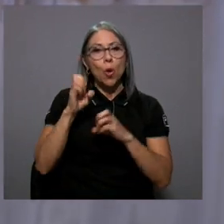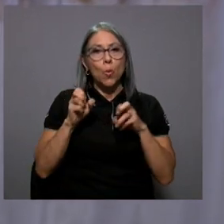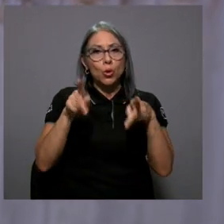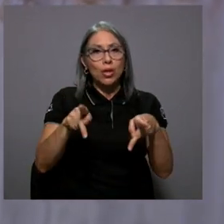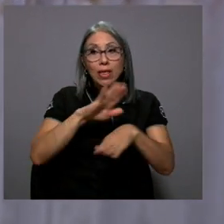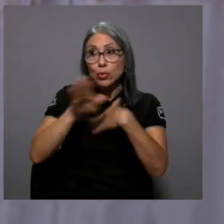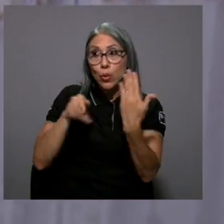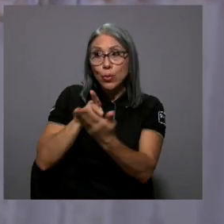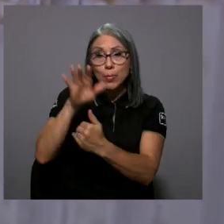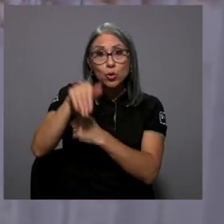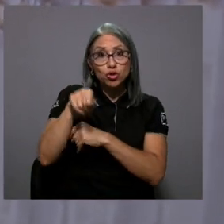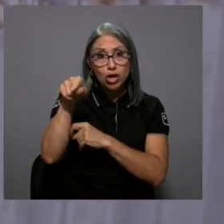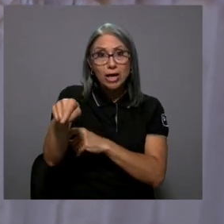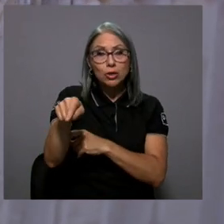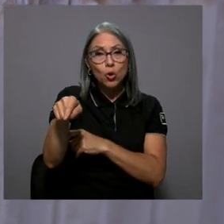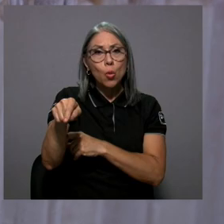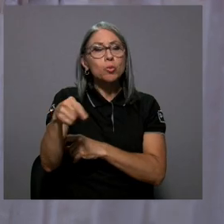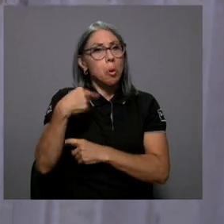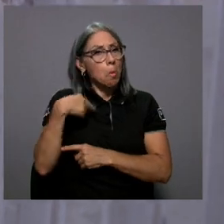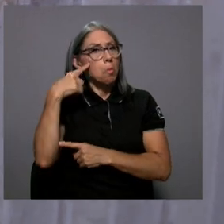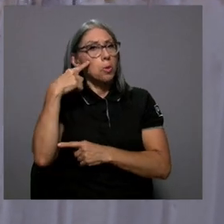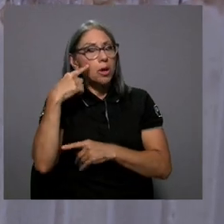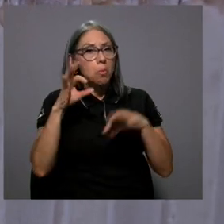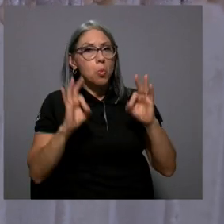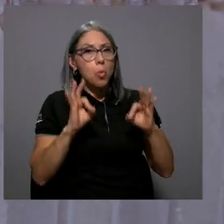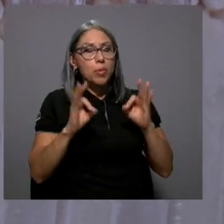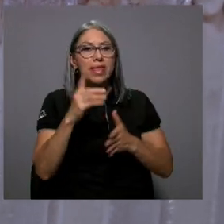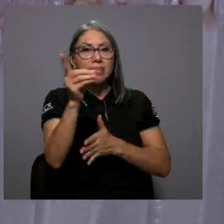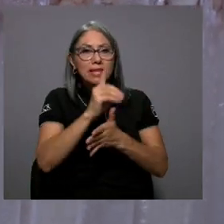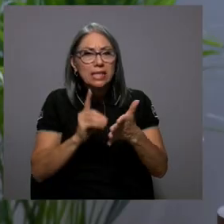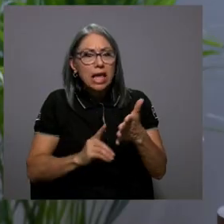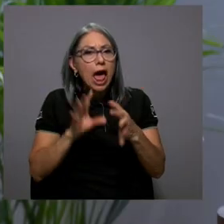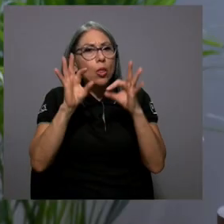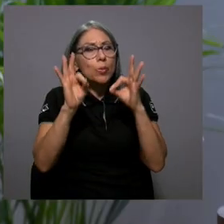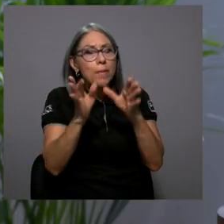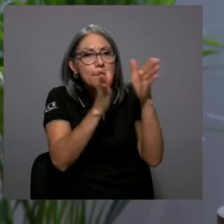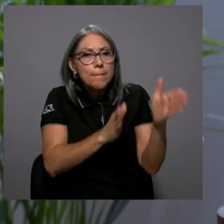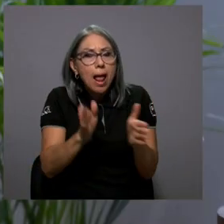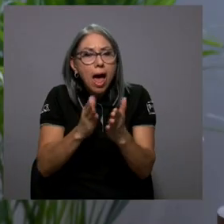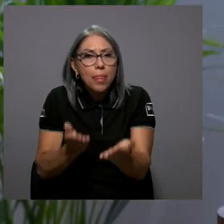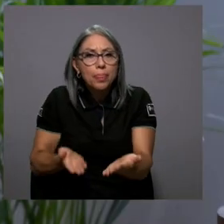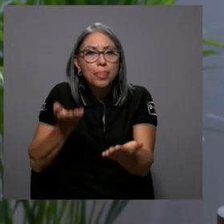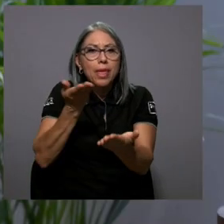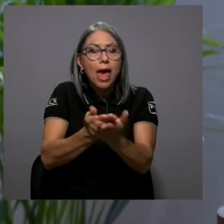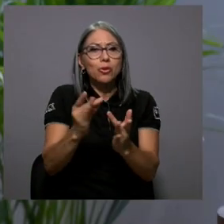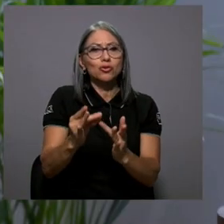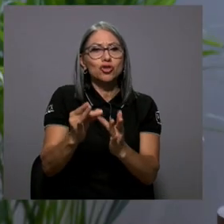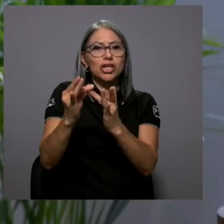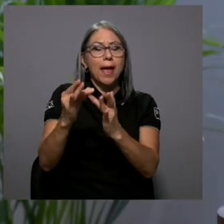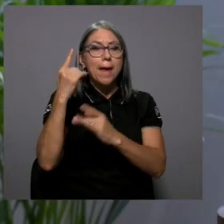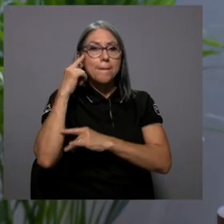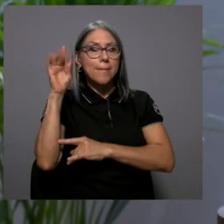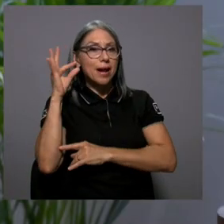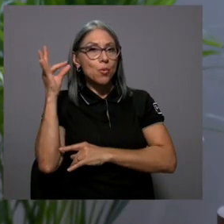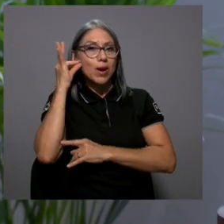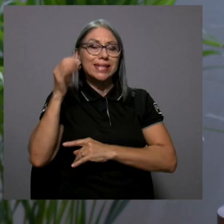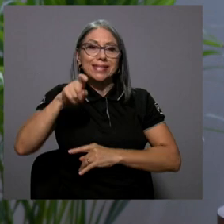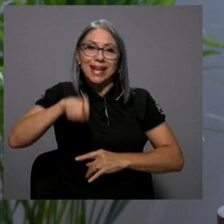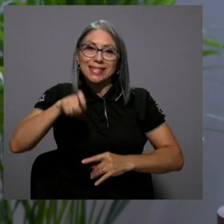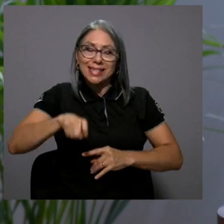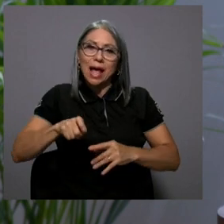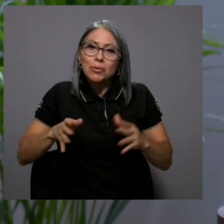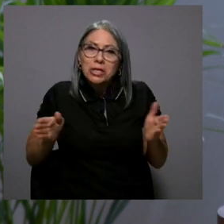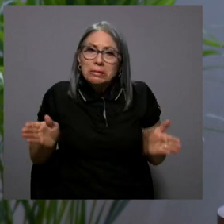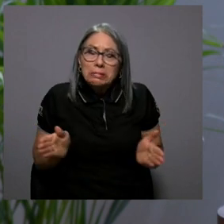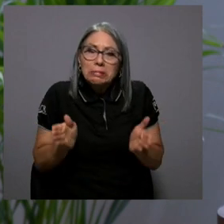me parece que está muy bien diseñado, planteado, exclusivamente para mujeres que